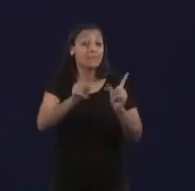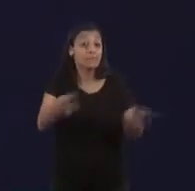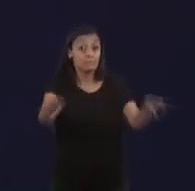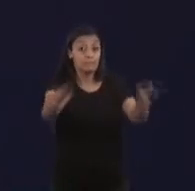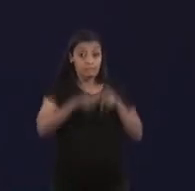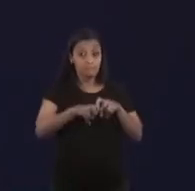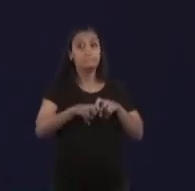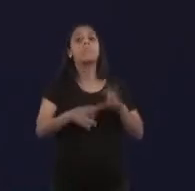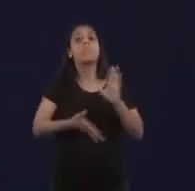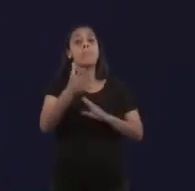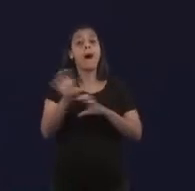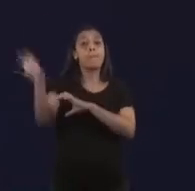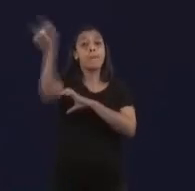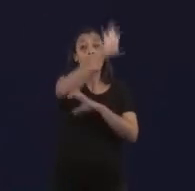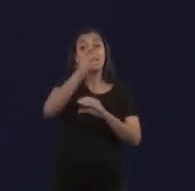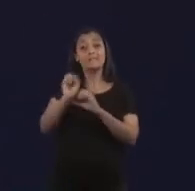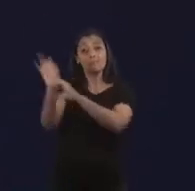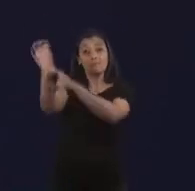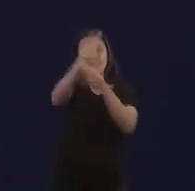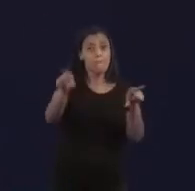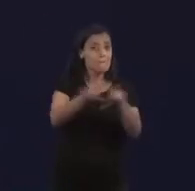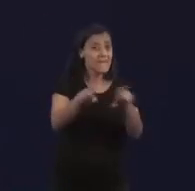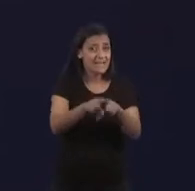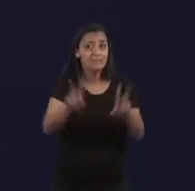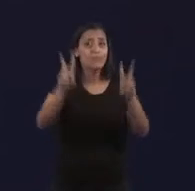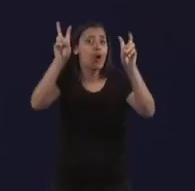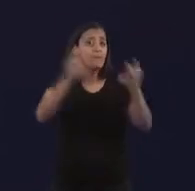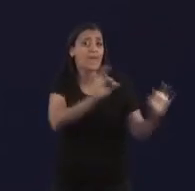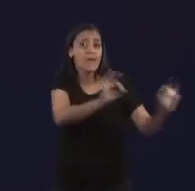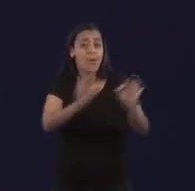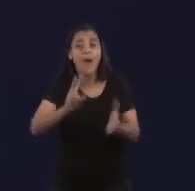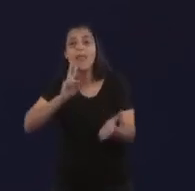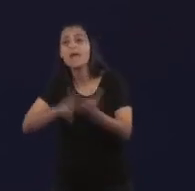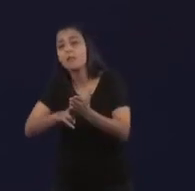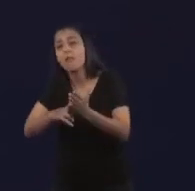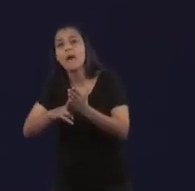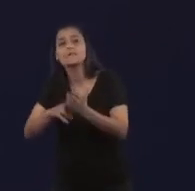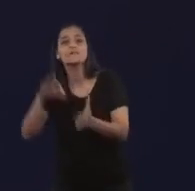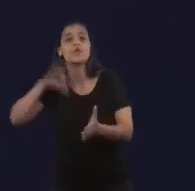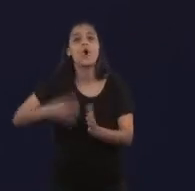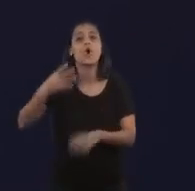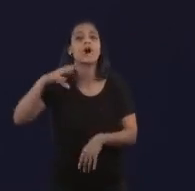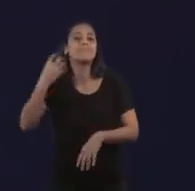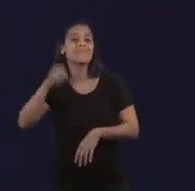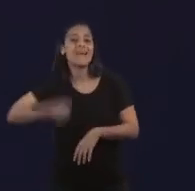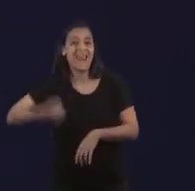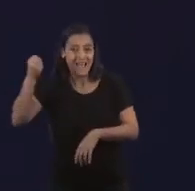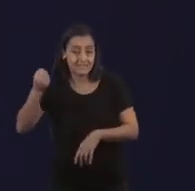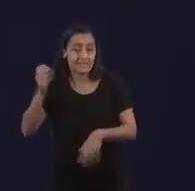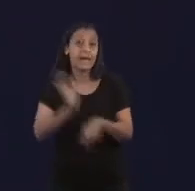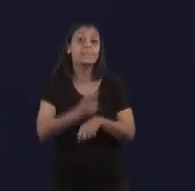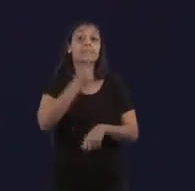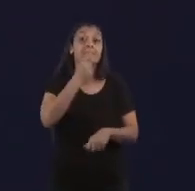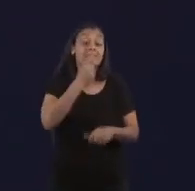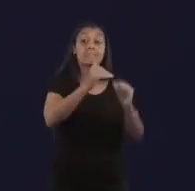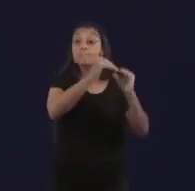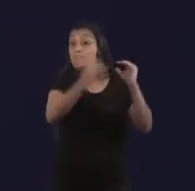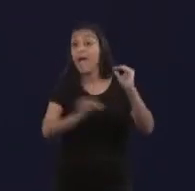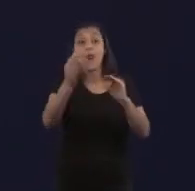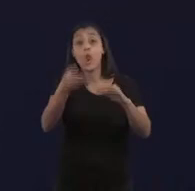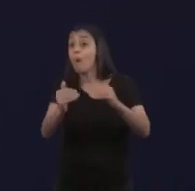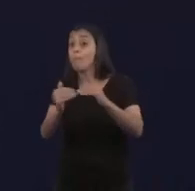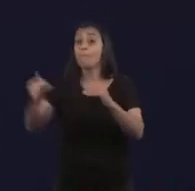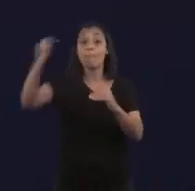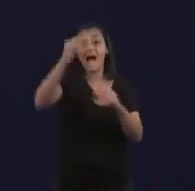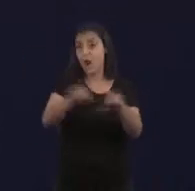tengan alguna, como pasa con ganancias, digo, si sube es un tema de recaudatorio, digamos, si sube la recaudación, obviamente las provincias reciben más,